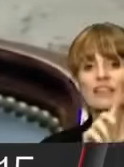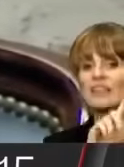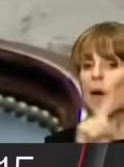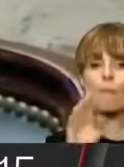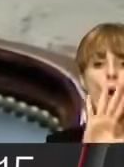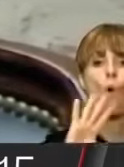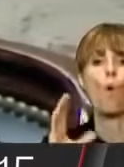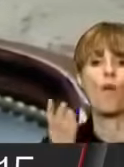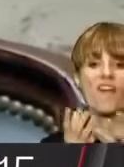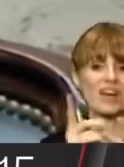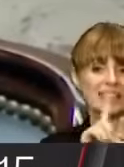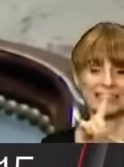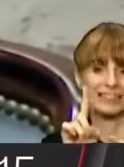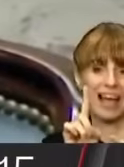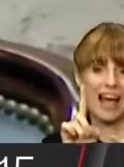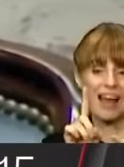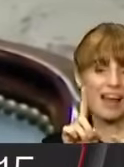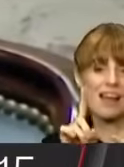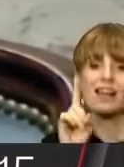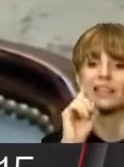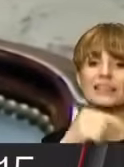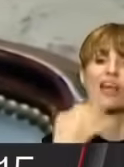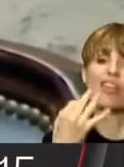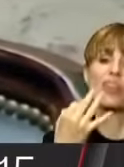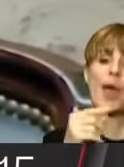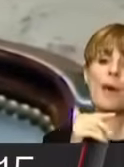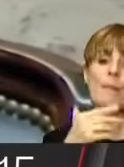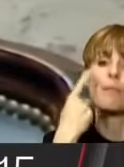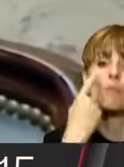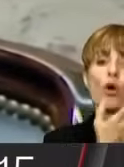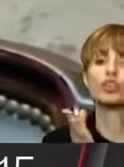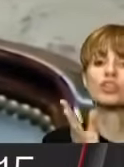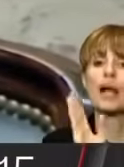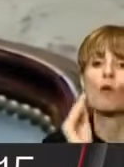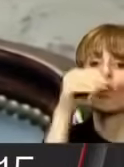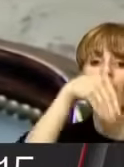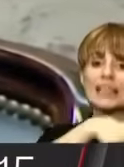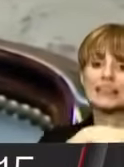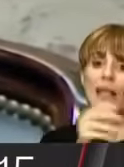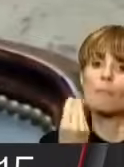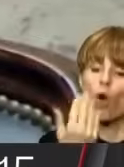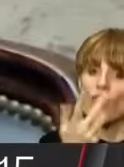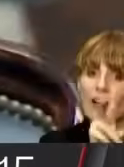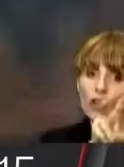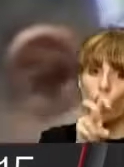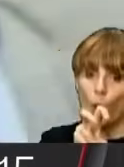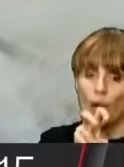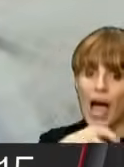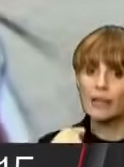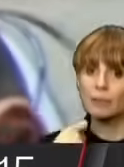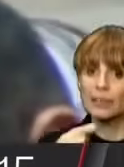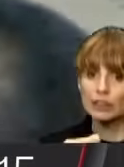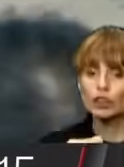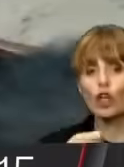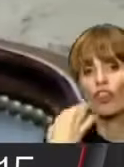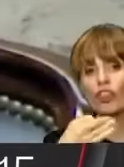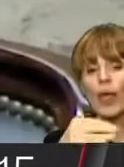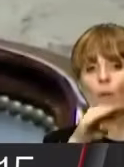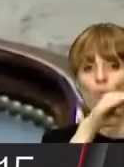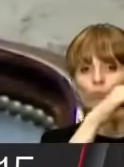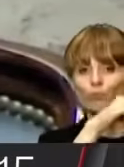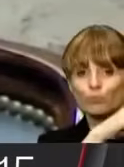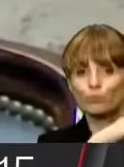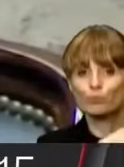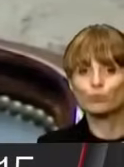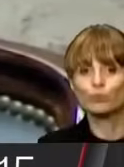universal. Hay que demostrar ciertas condiciones para poder ingresar a ella. Es decir, si este artículo queda en pie, se